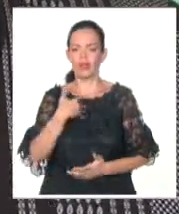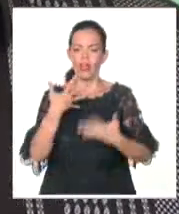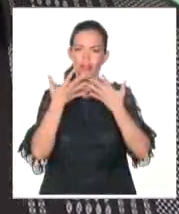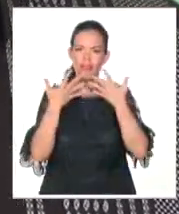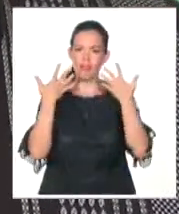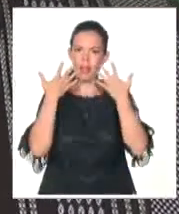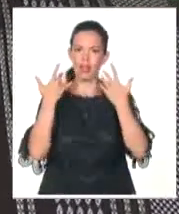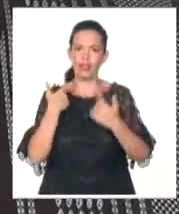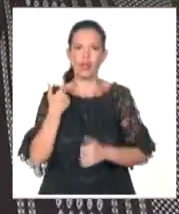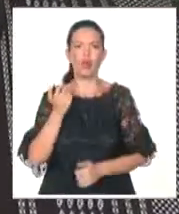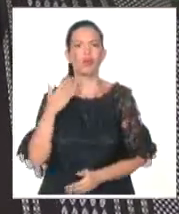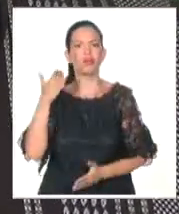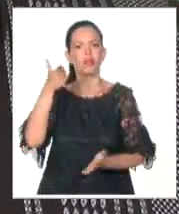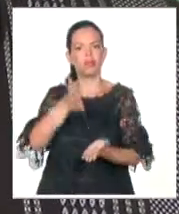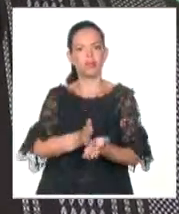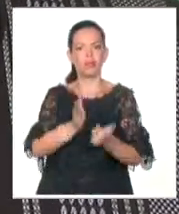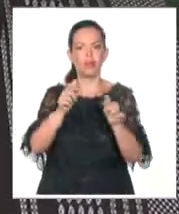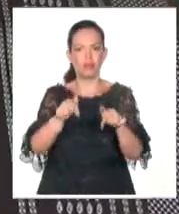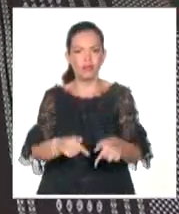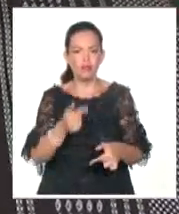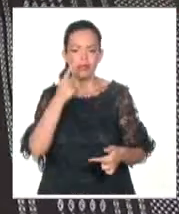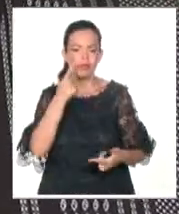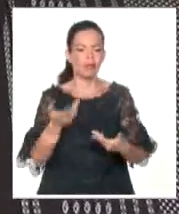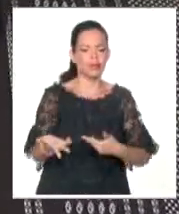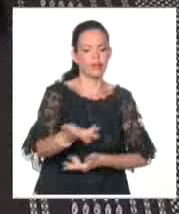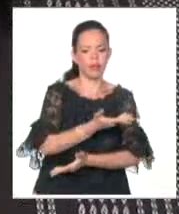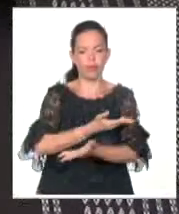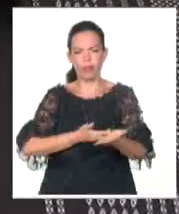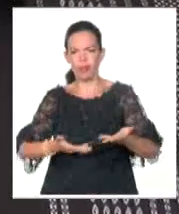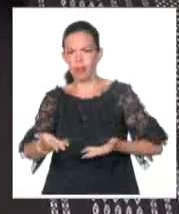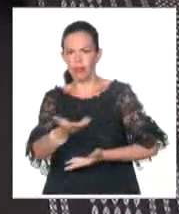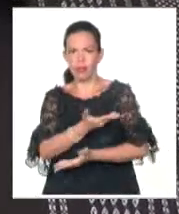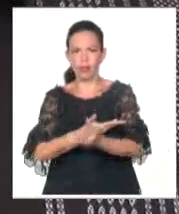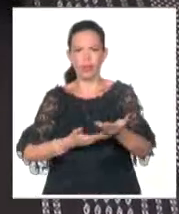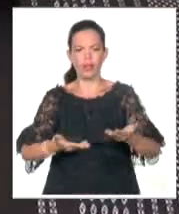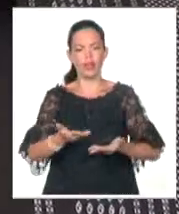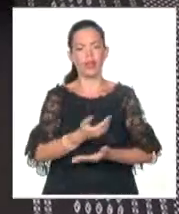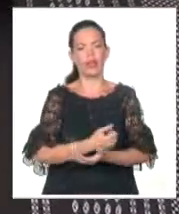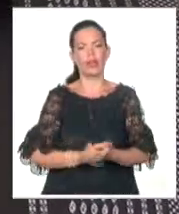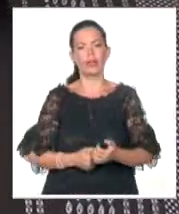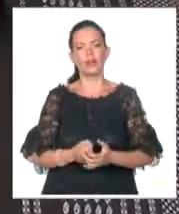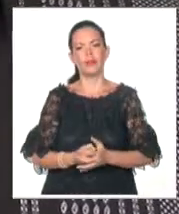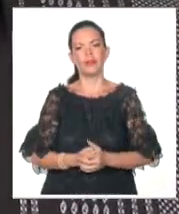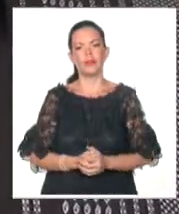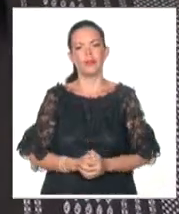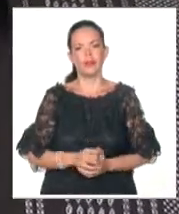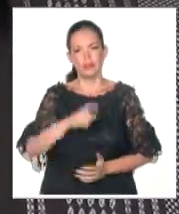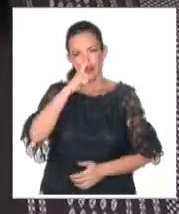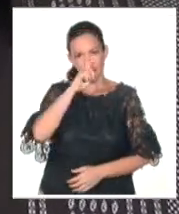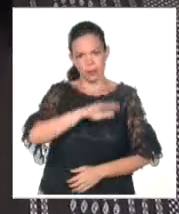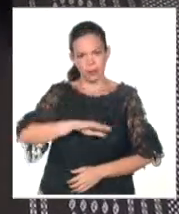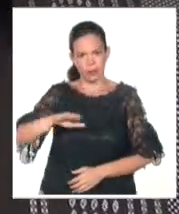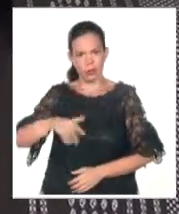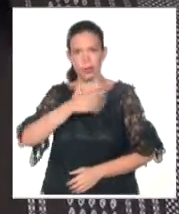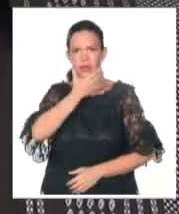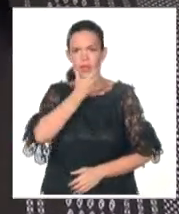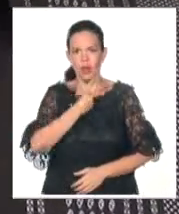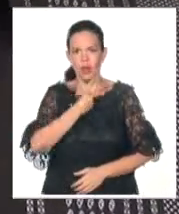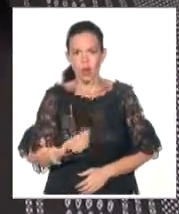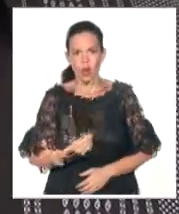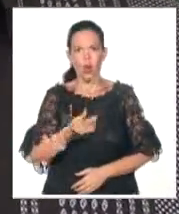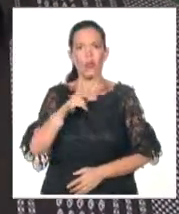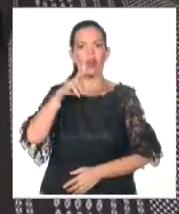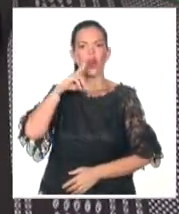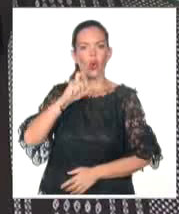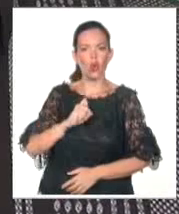home. Ha sido muy emocionante participar en esta visita, compartir con el equipo de la casa y